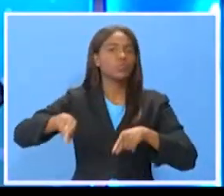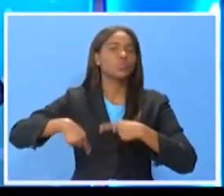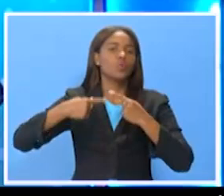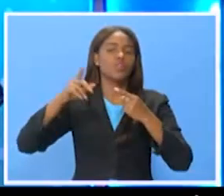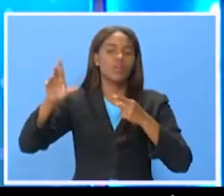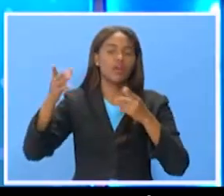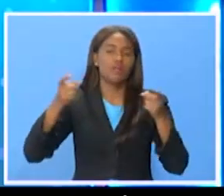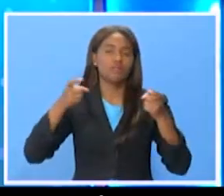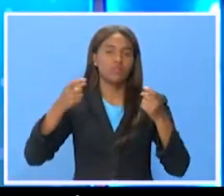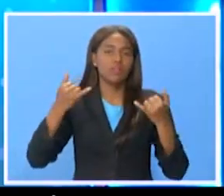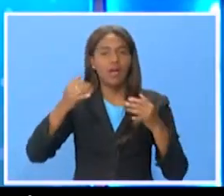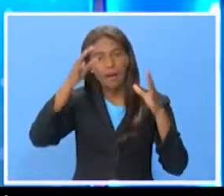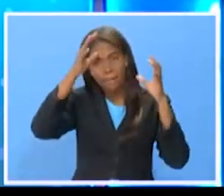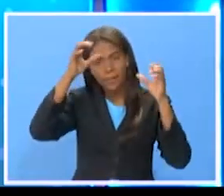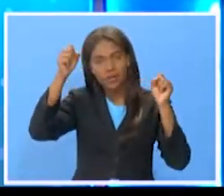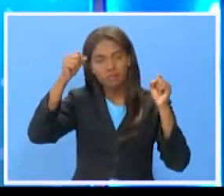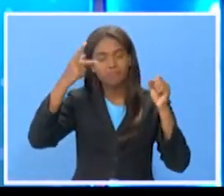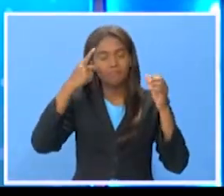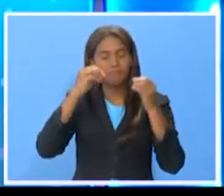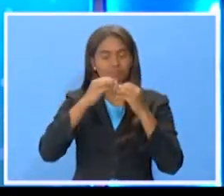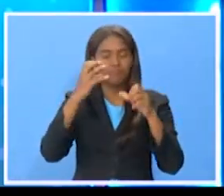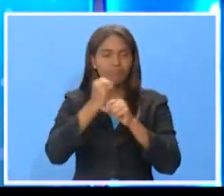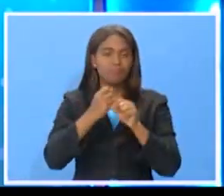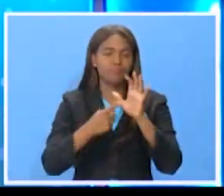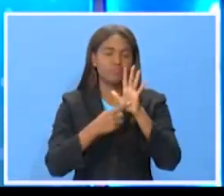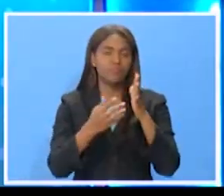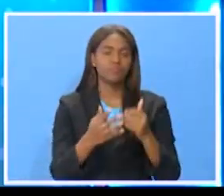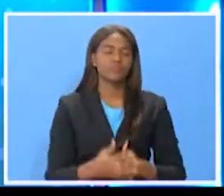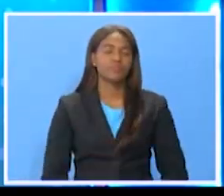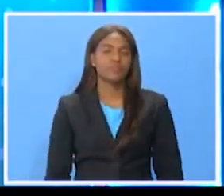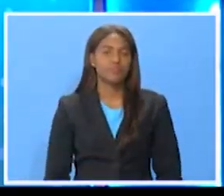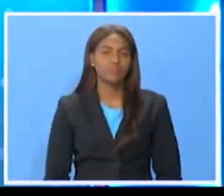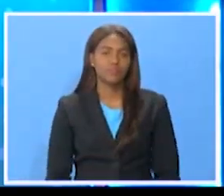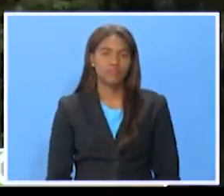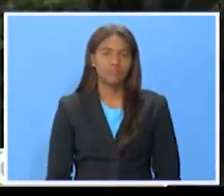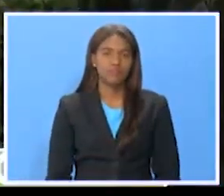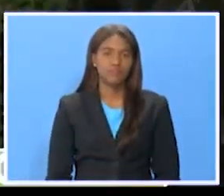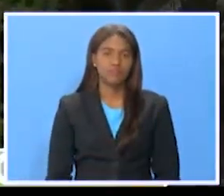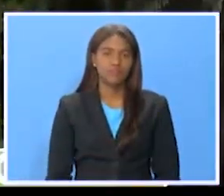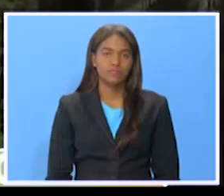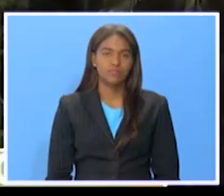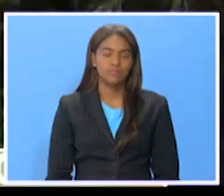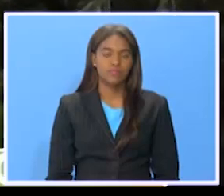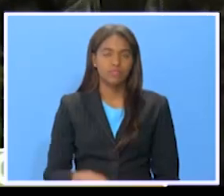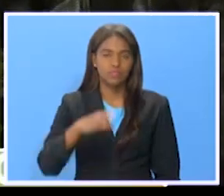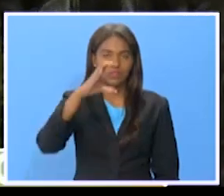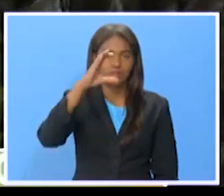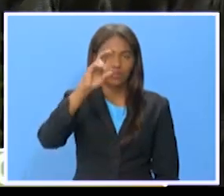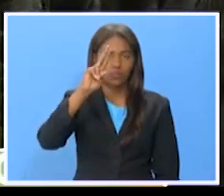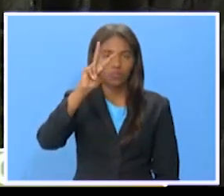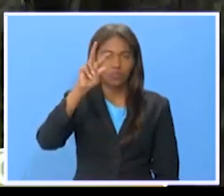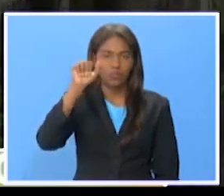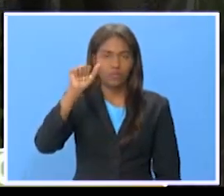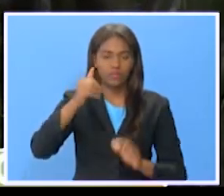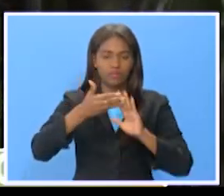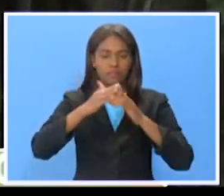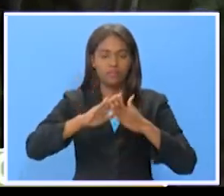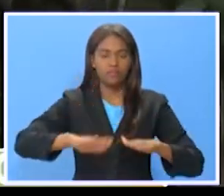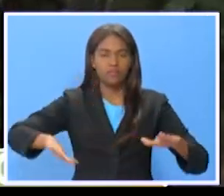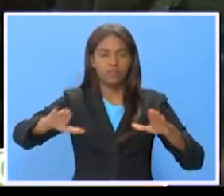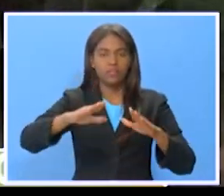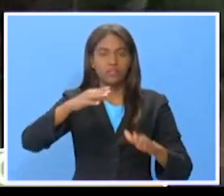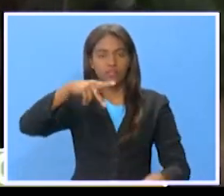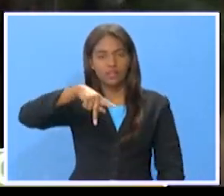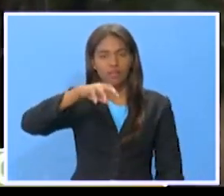gestión presidencial. Brenda Félix tiene los detalles en la siguiente historia. Vamos a verla. La Cuaba es el distrito municipal del sector